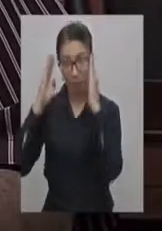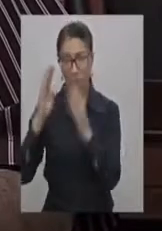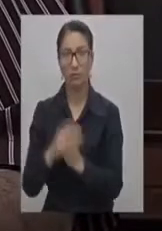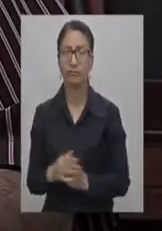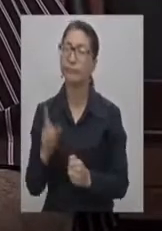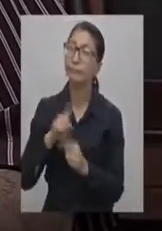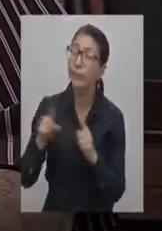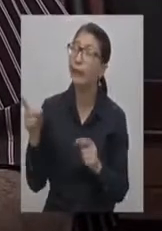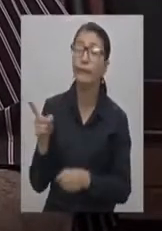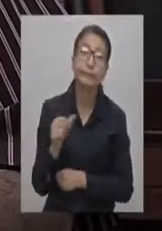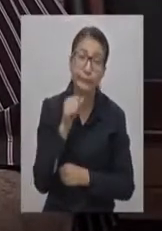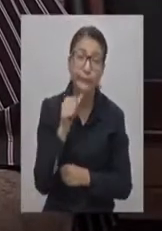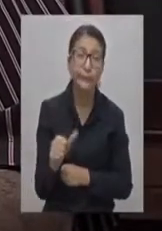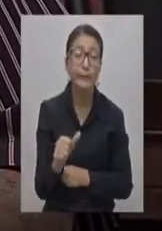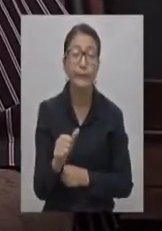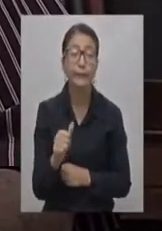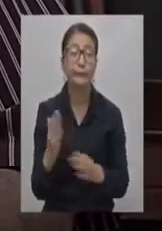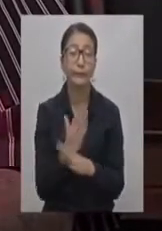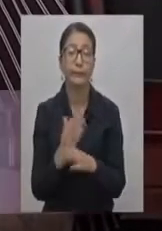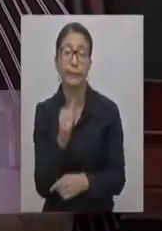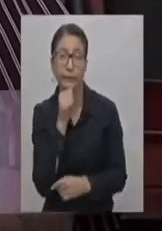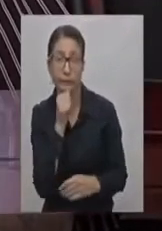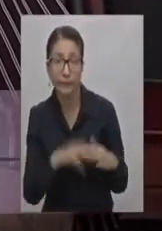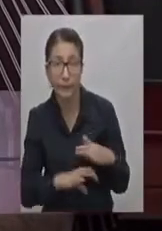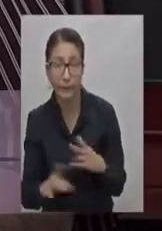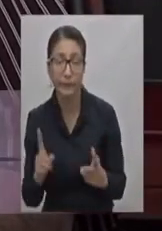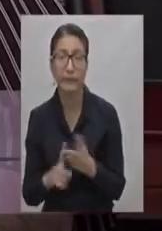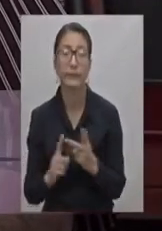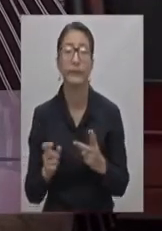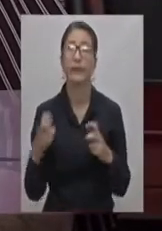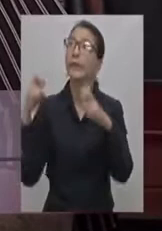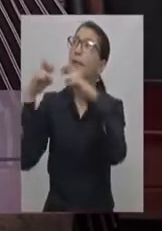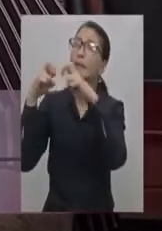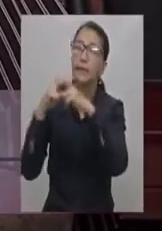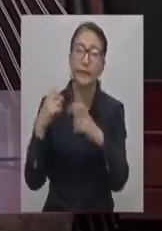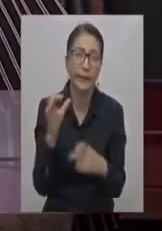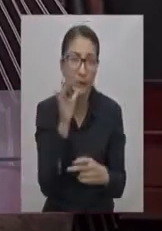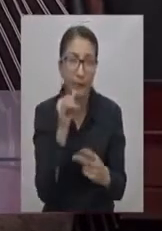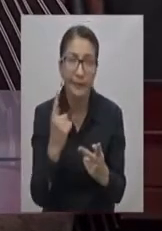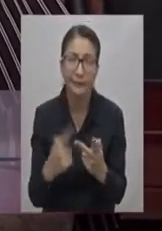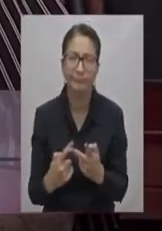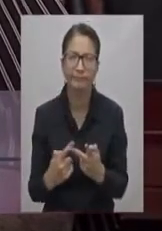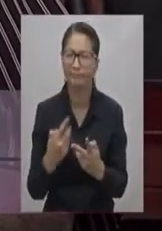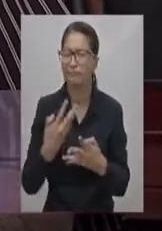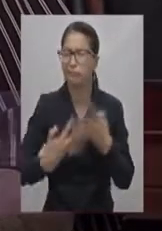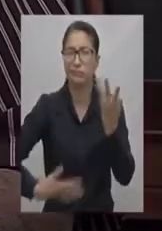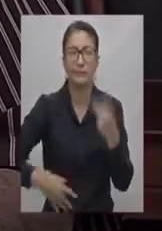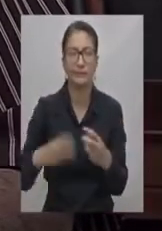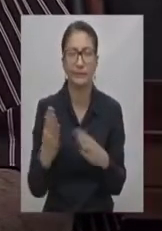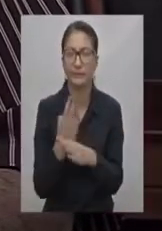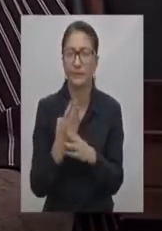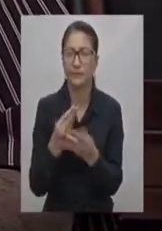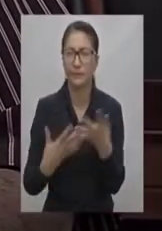tiene problemas para el suministro del agua, problemas para el suministro de la energía y algunos otros